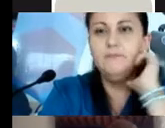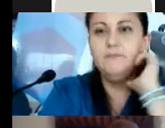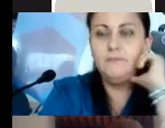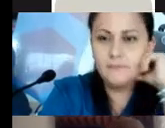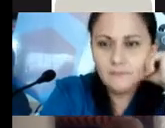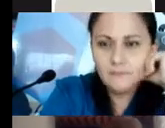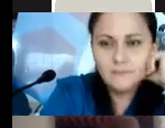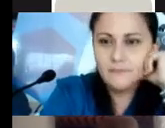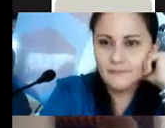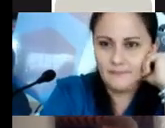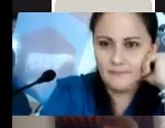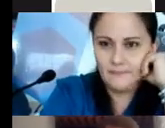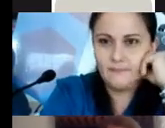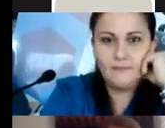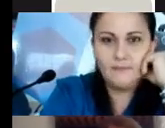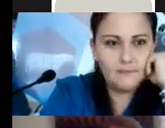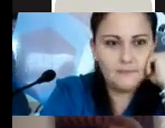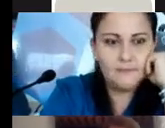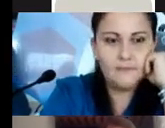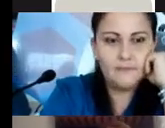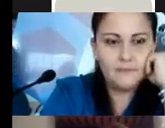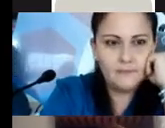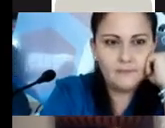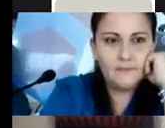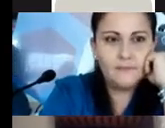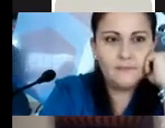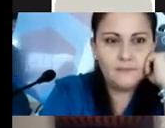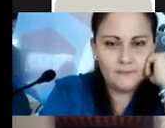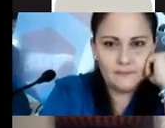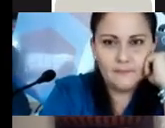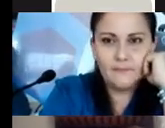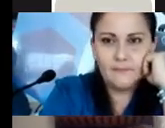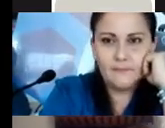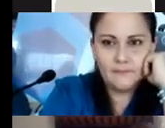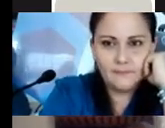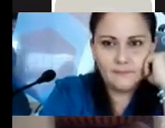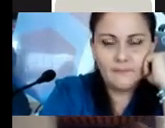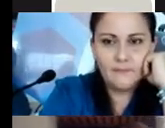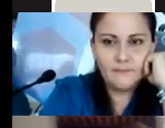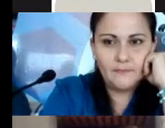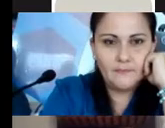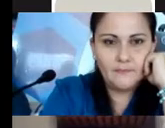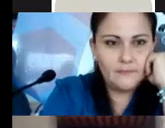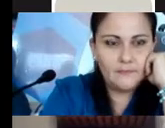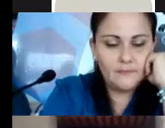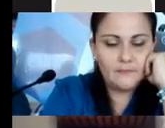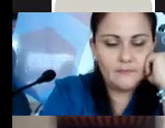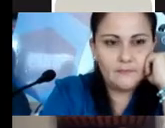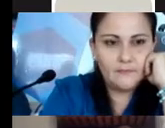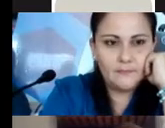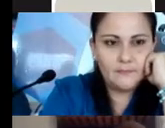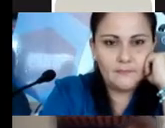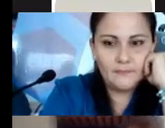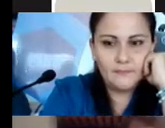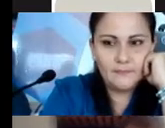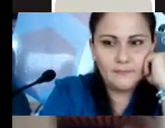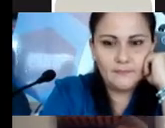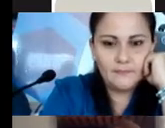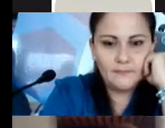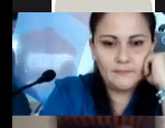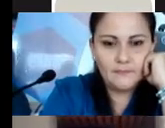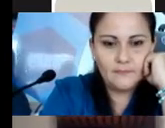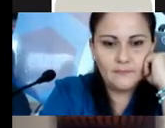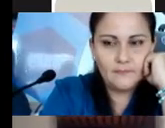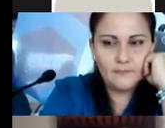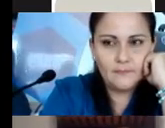aditamentos proximales tendré que utilizar en este sujeto. Veamos y entendamos los materiales. Aquí